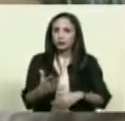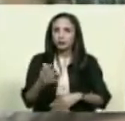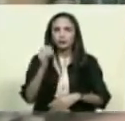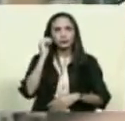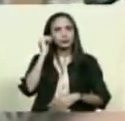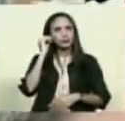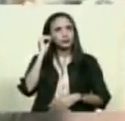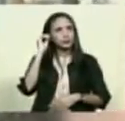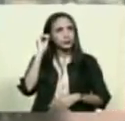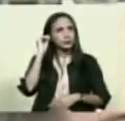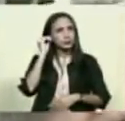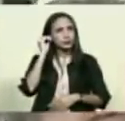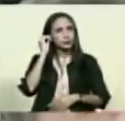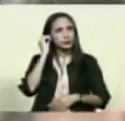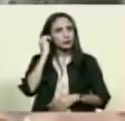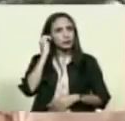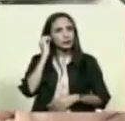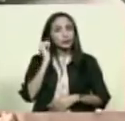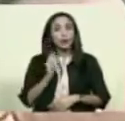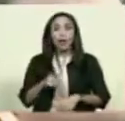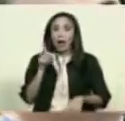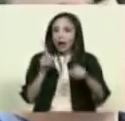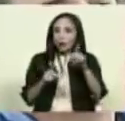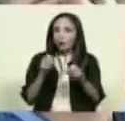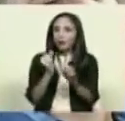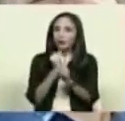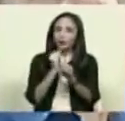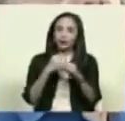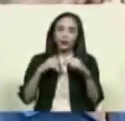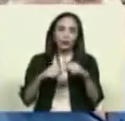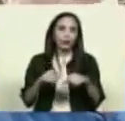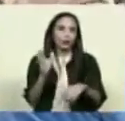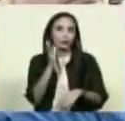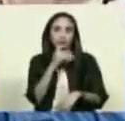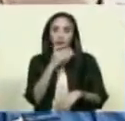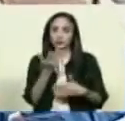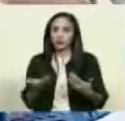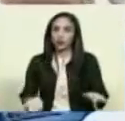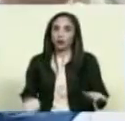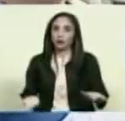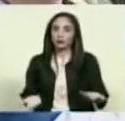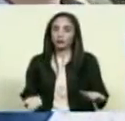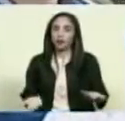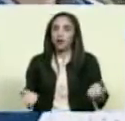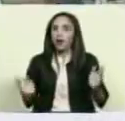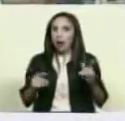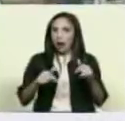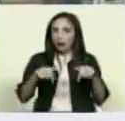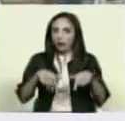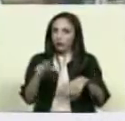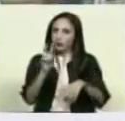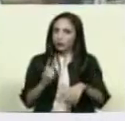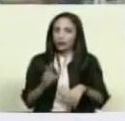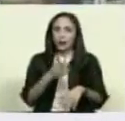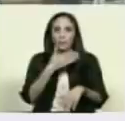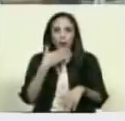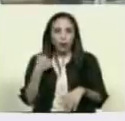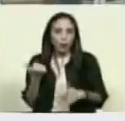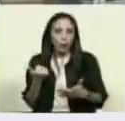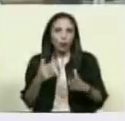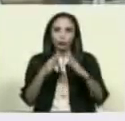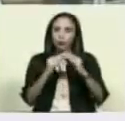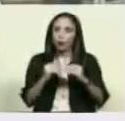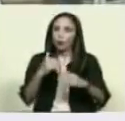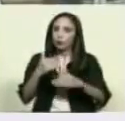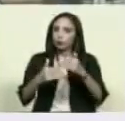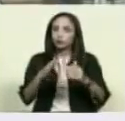La gran mayoría no. Entonces Venezuela está formando la mejor generación que jamás haya tenido